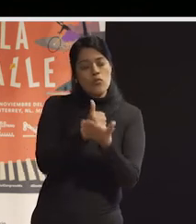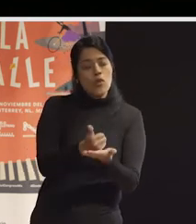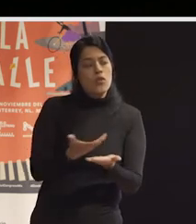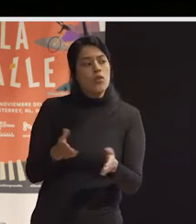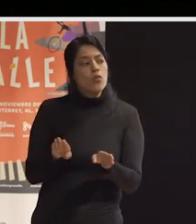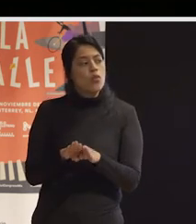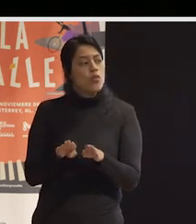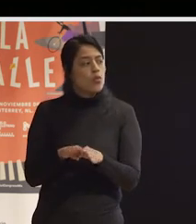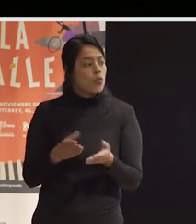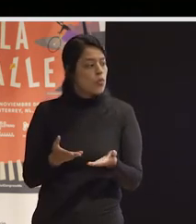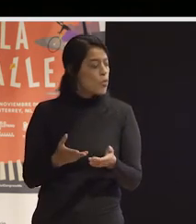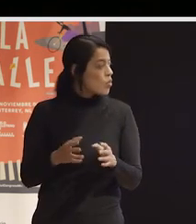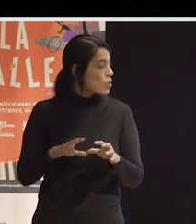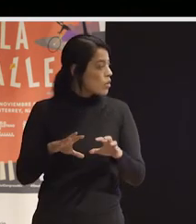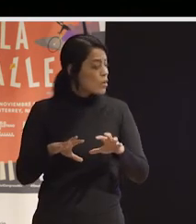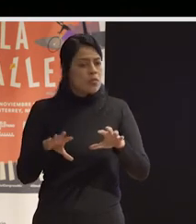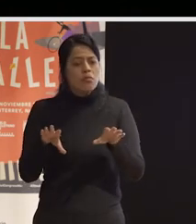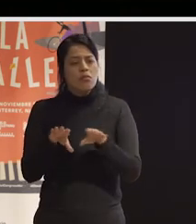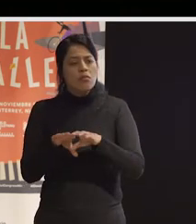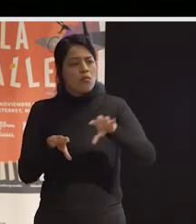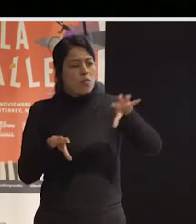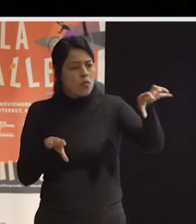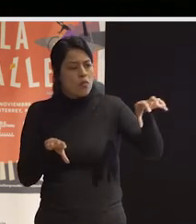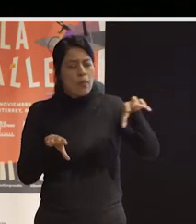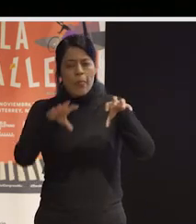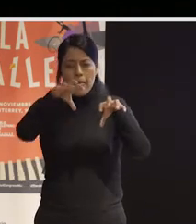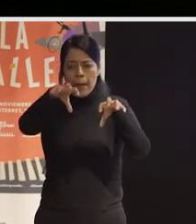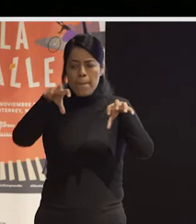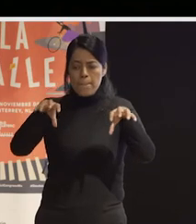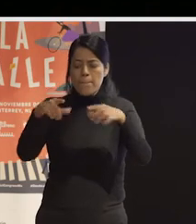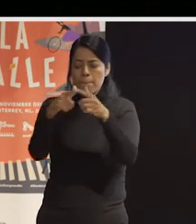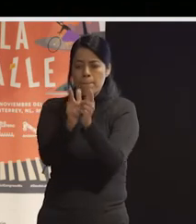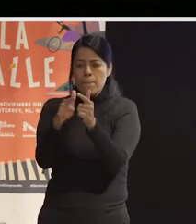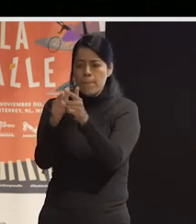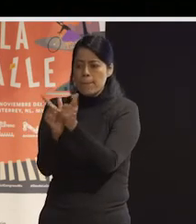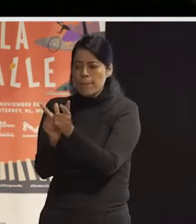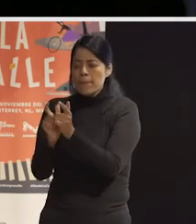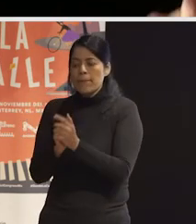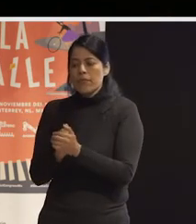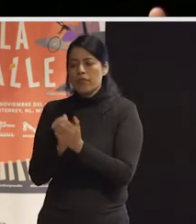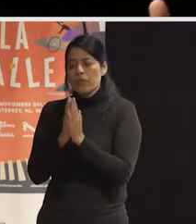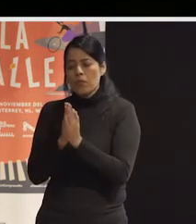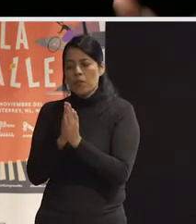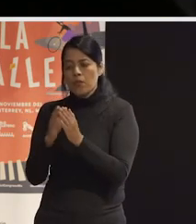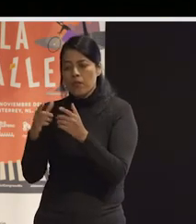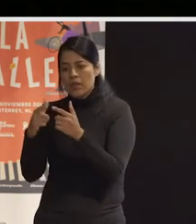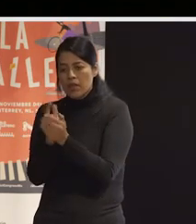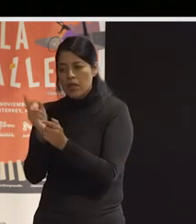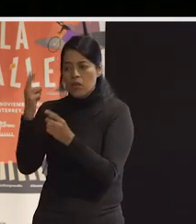como aquí en una zona y como los que sí tienen personas atrás les pedimos si no es mucha molestia